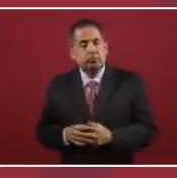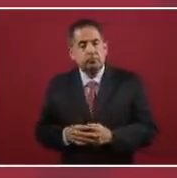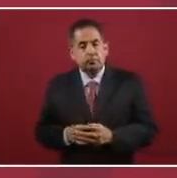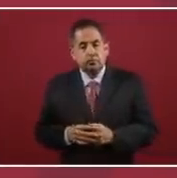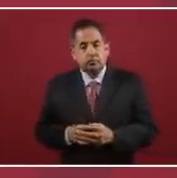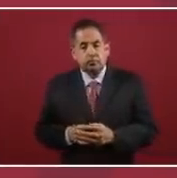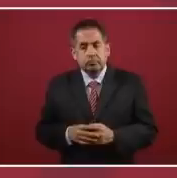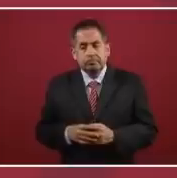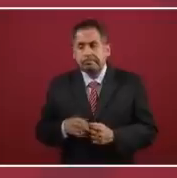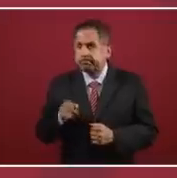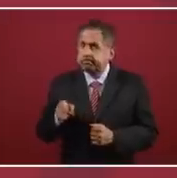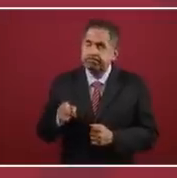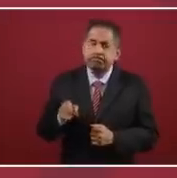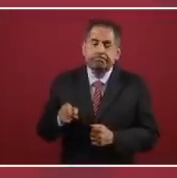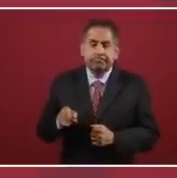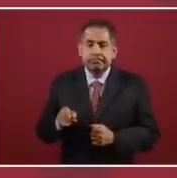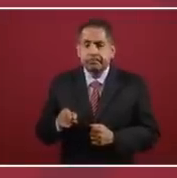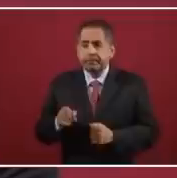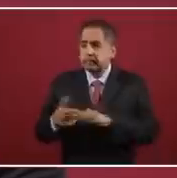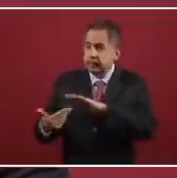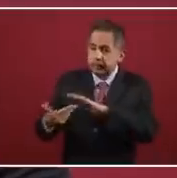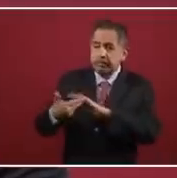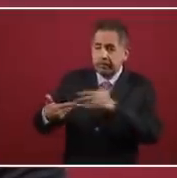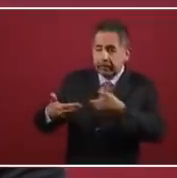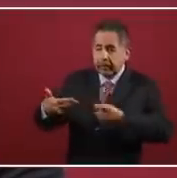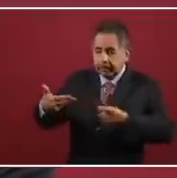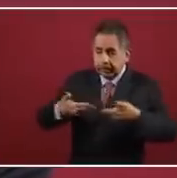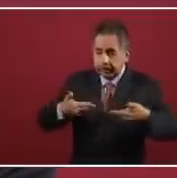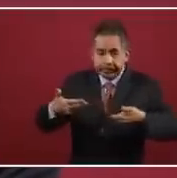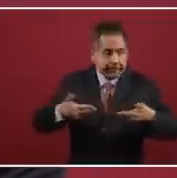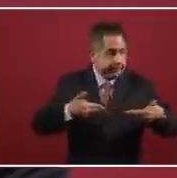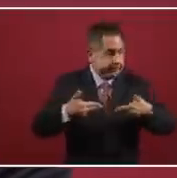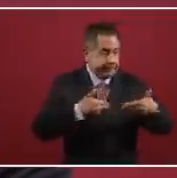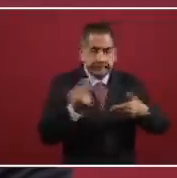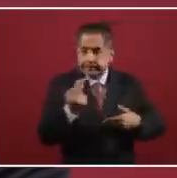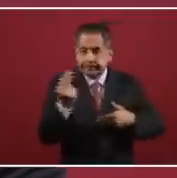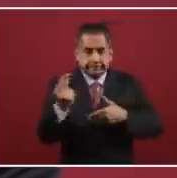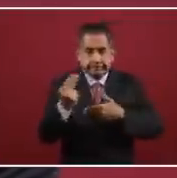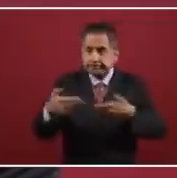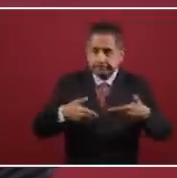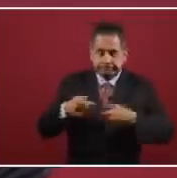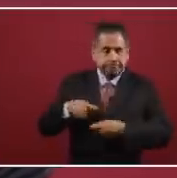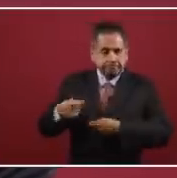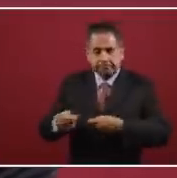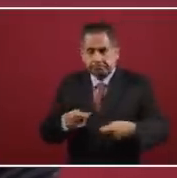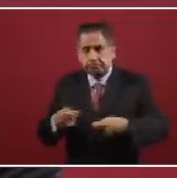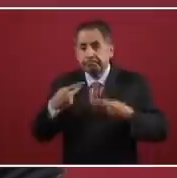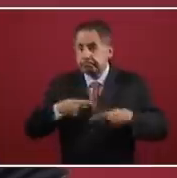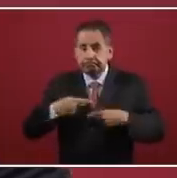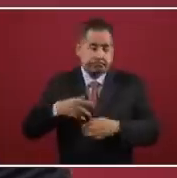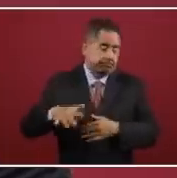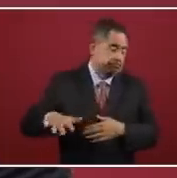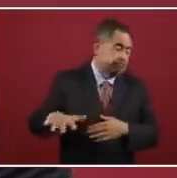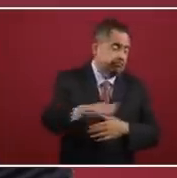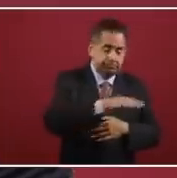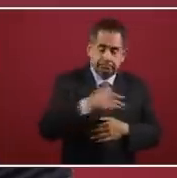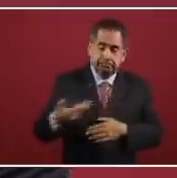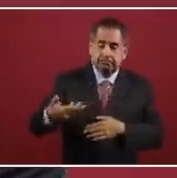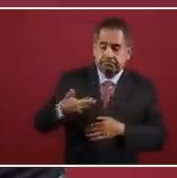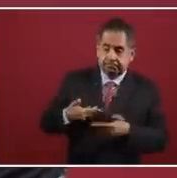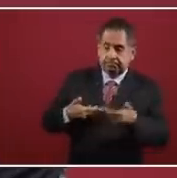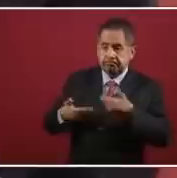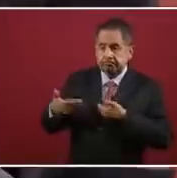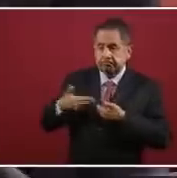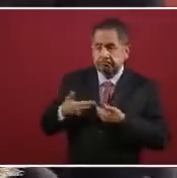es de los más solicitados en México por la gente. Yo